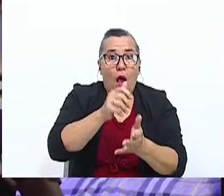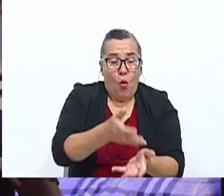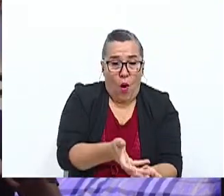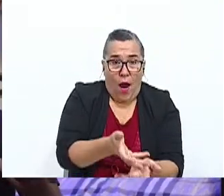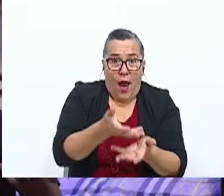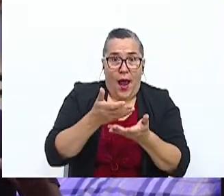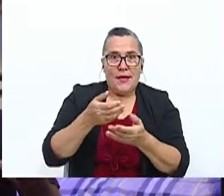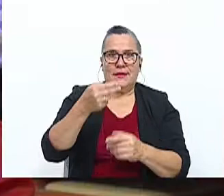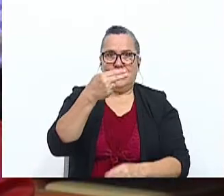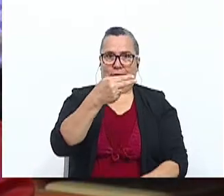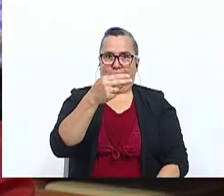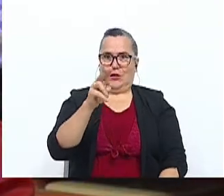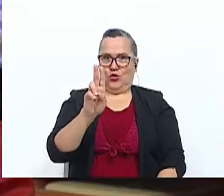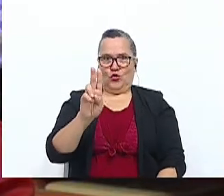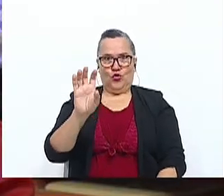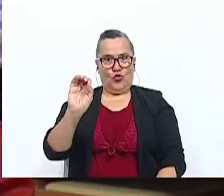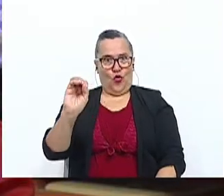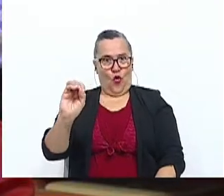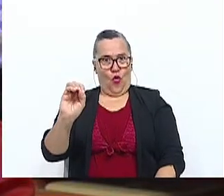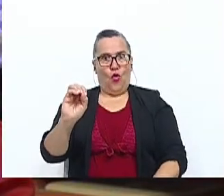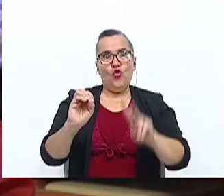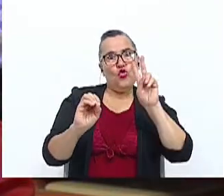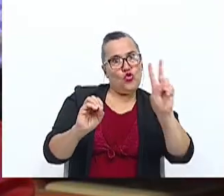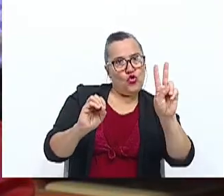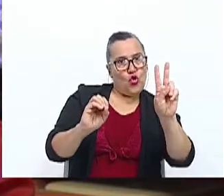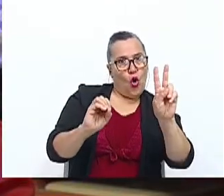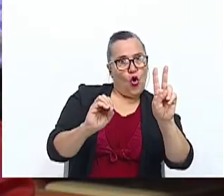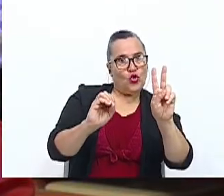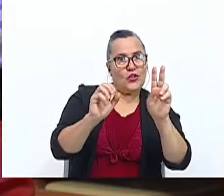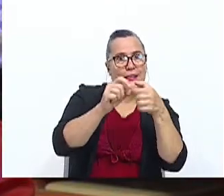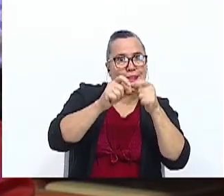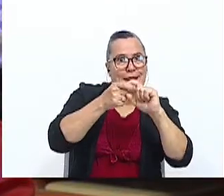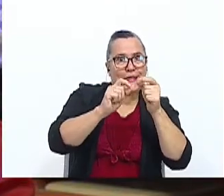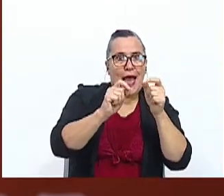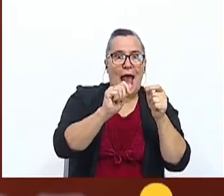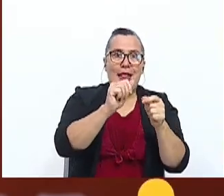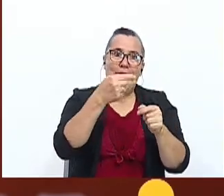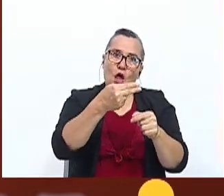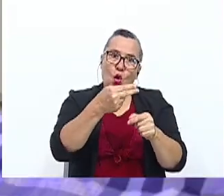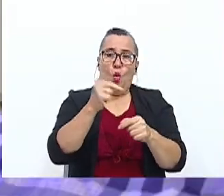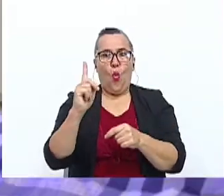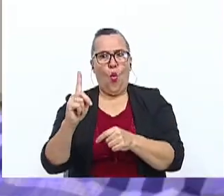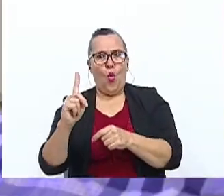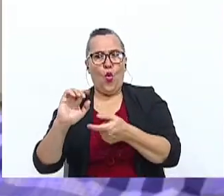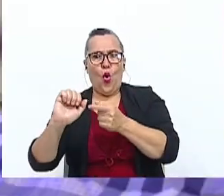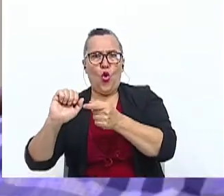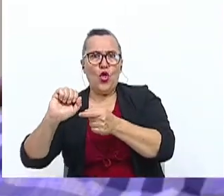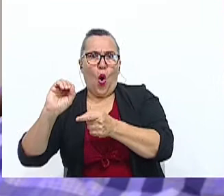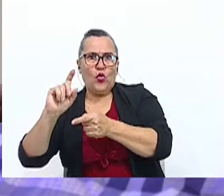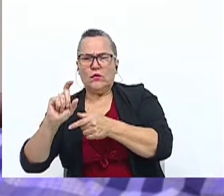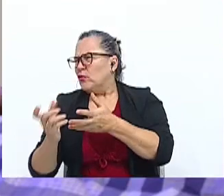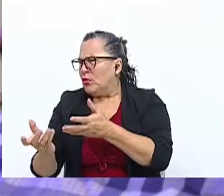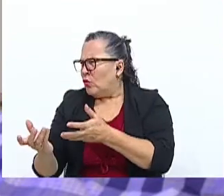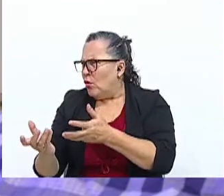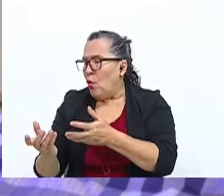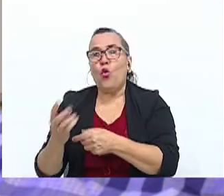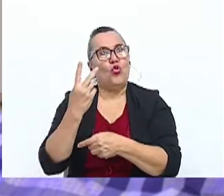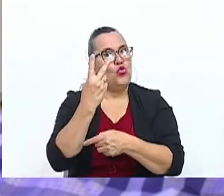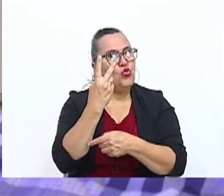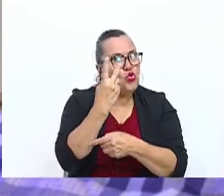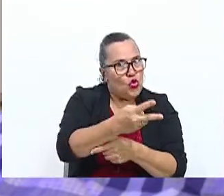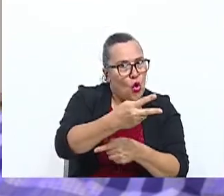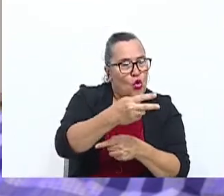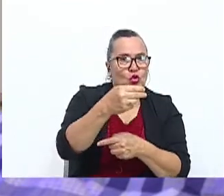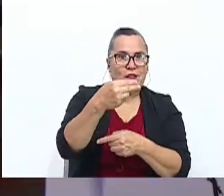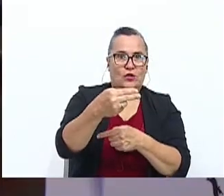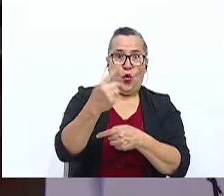es H2O, ¿cierto? Que son 2 átomos de hidrógeno y 1 de oxígeno. ¿Cómo? Que son 2 átomos de hidrógeno y